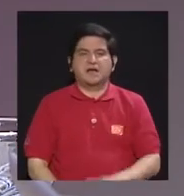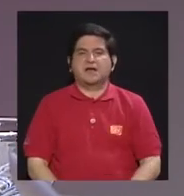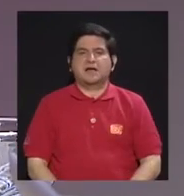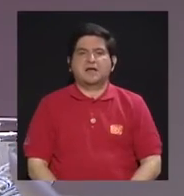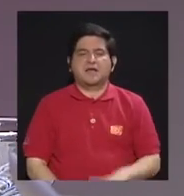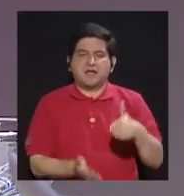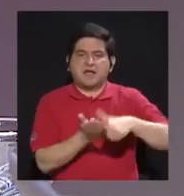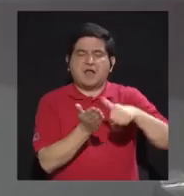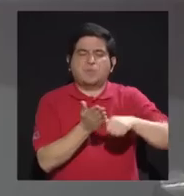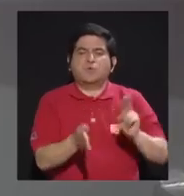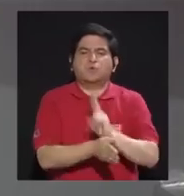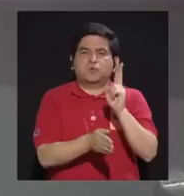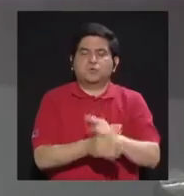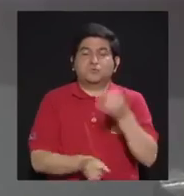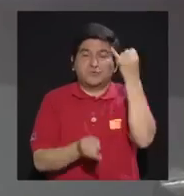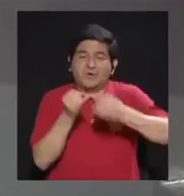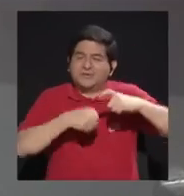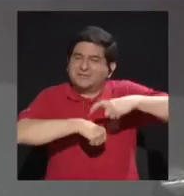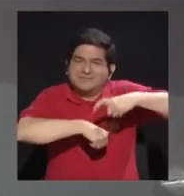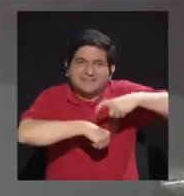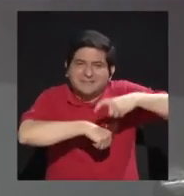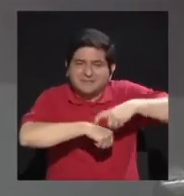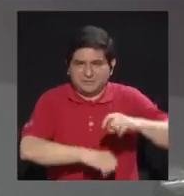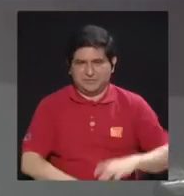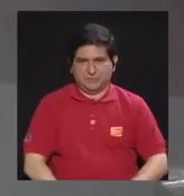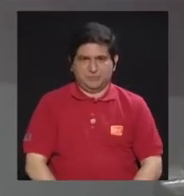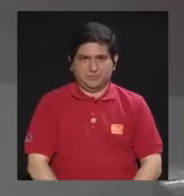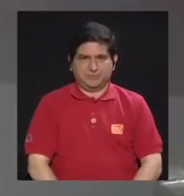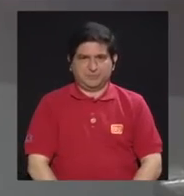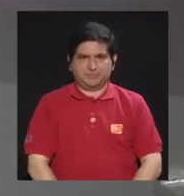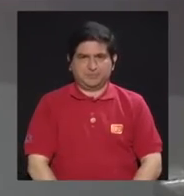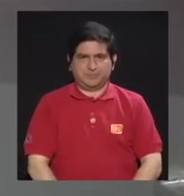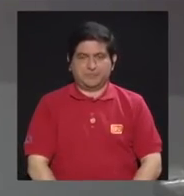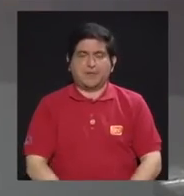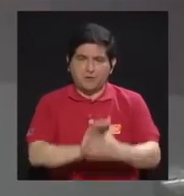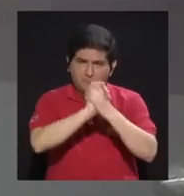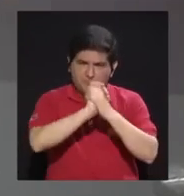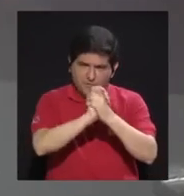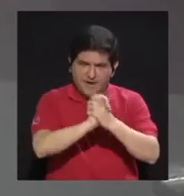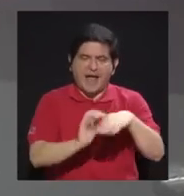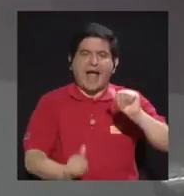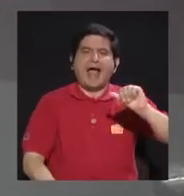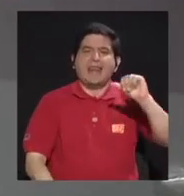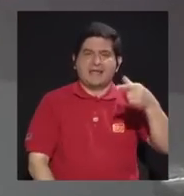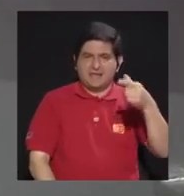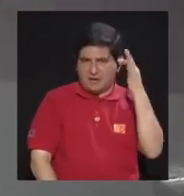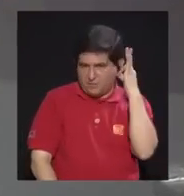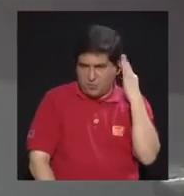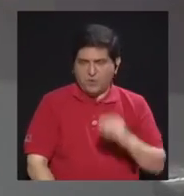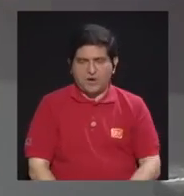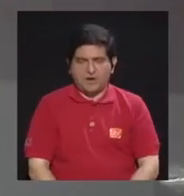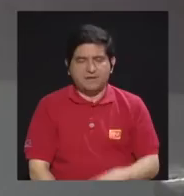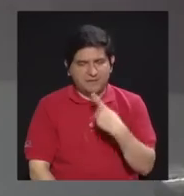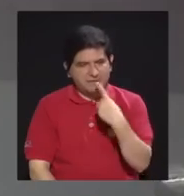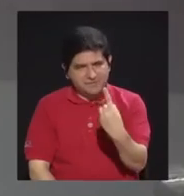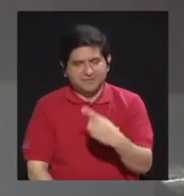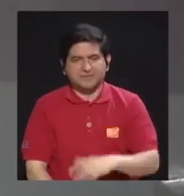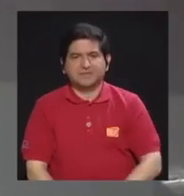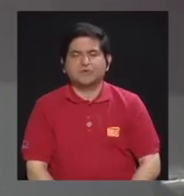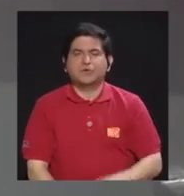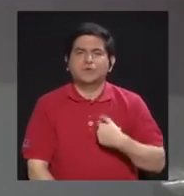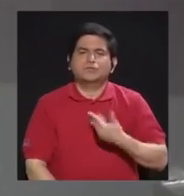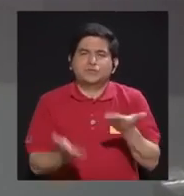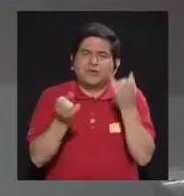de ese voto. Se nos agotó el tiempo. Hay una felicitación de Ana Guillén, que la dejo planteada así. Yo